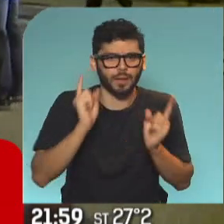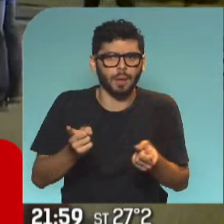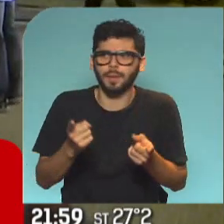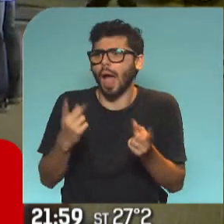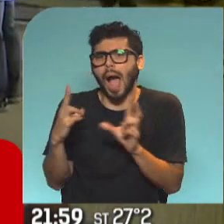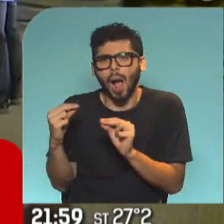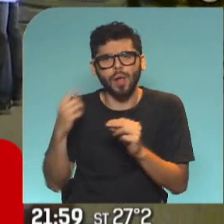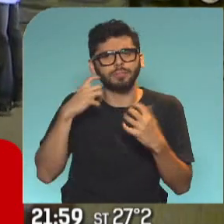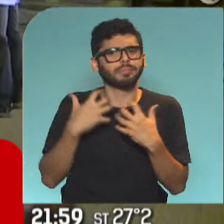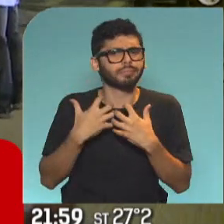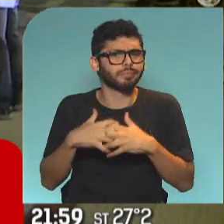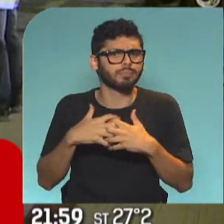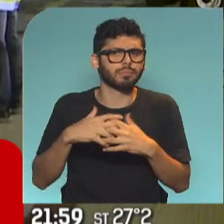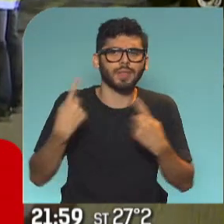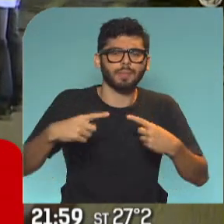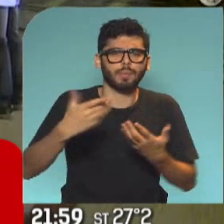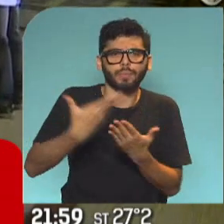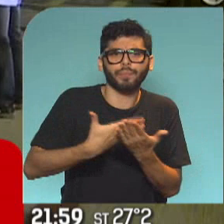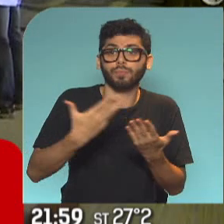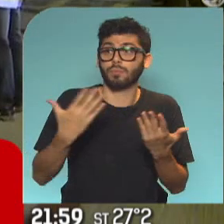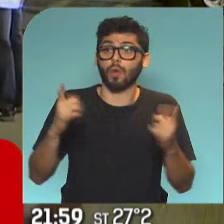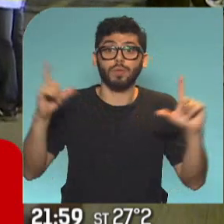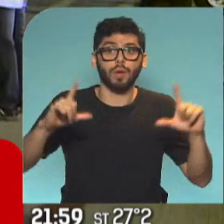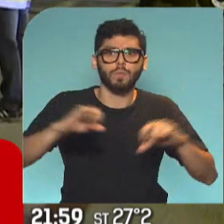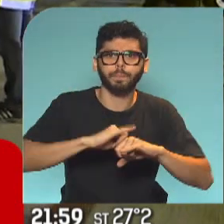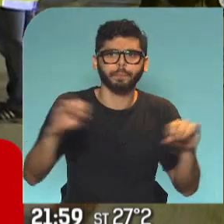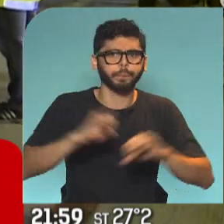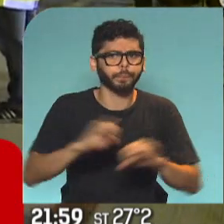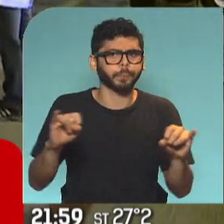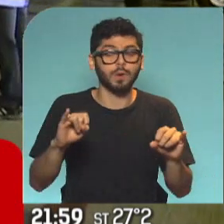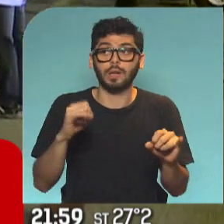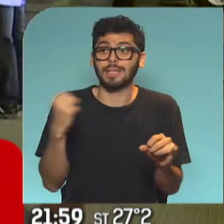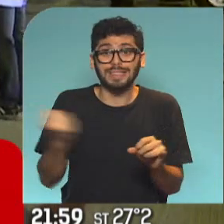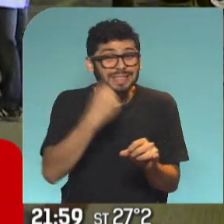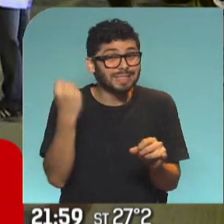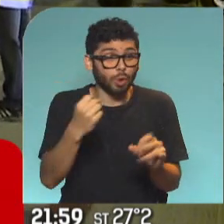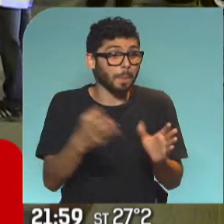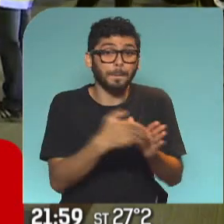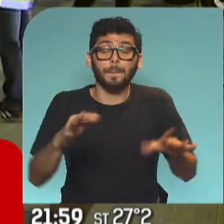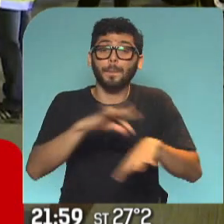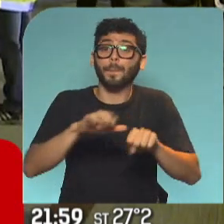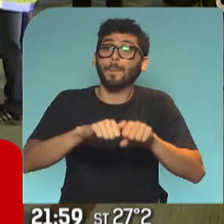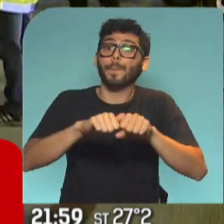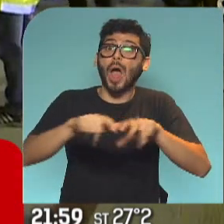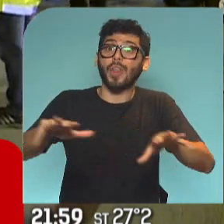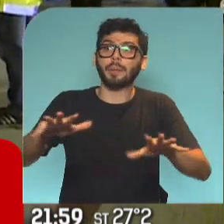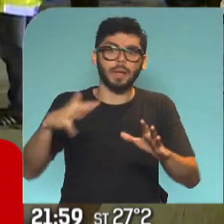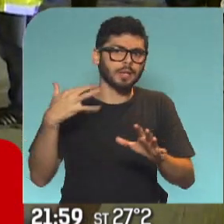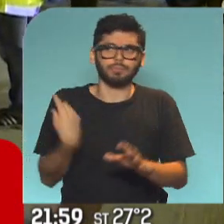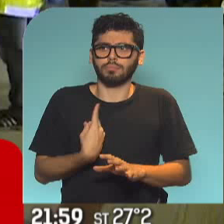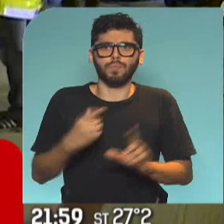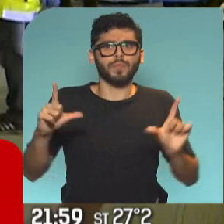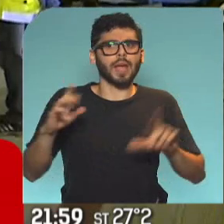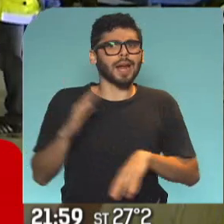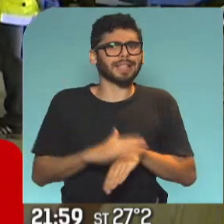reflexionando de los comunicadores y de los medios de comunicación, fundamental durante la pandemia, ¿no? La responsabilidad de